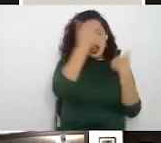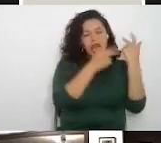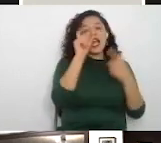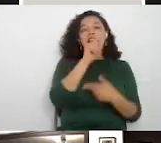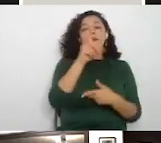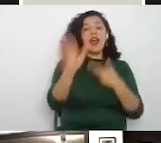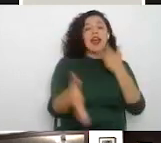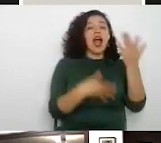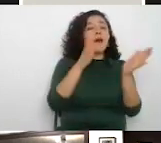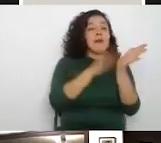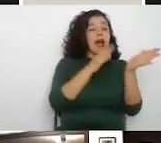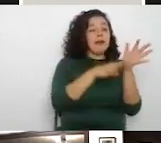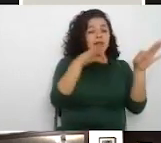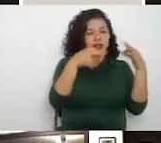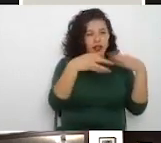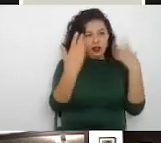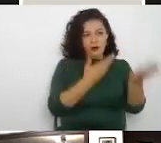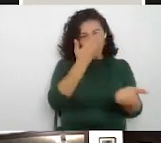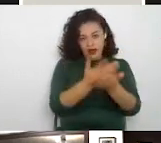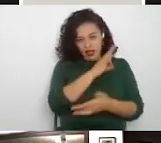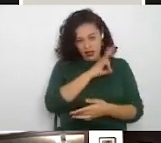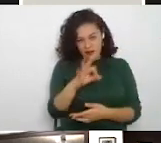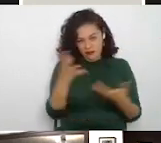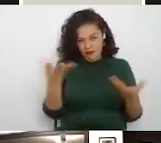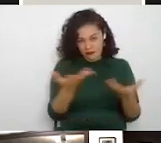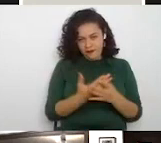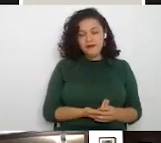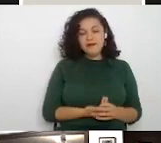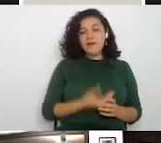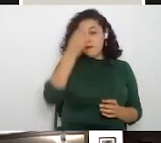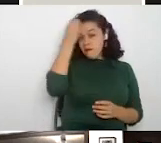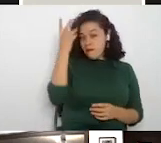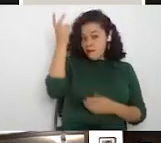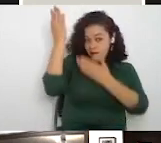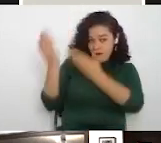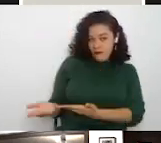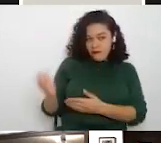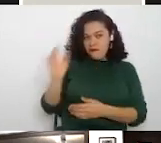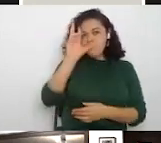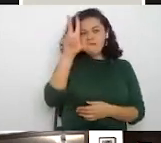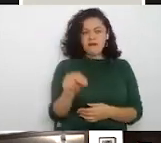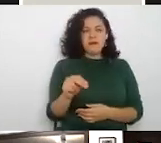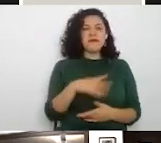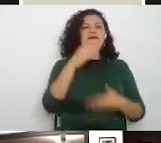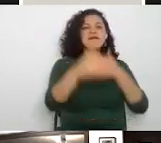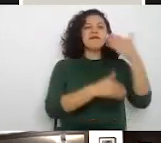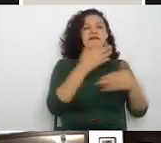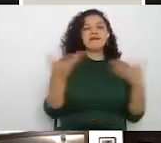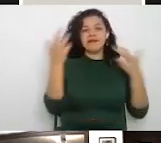del propio documento. Entonces, no olvidar esto. ¿Cuál es el procedimiento que se va a